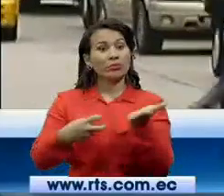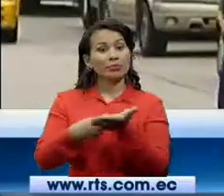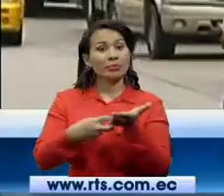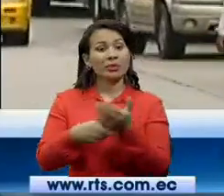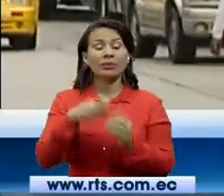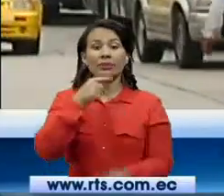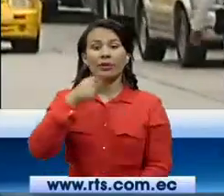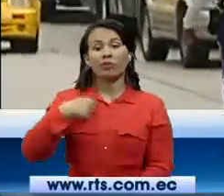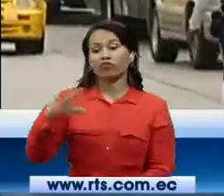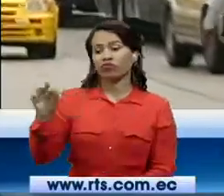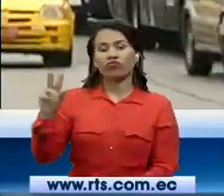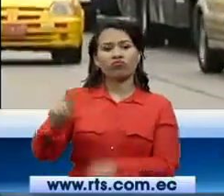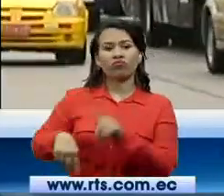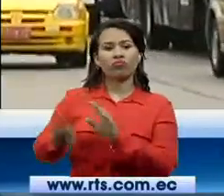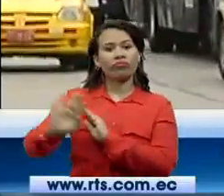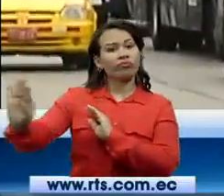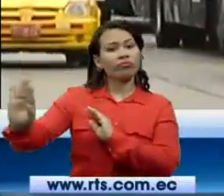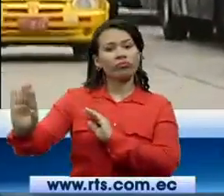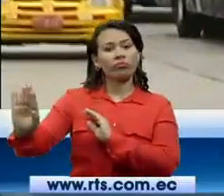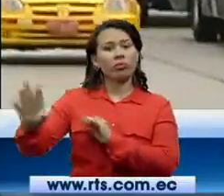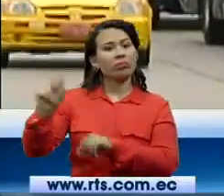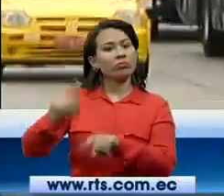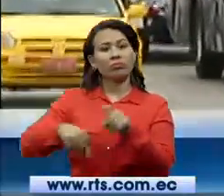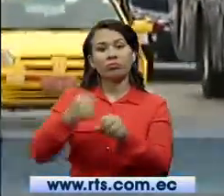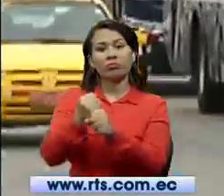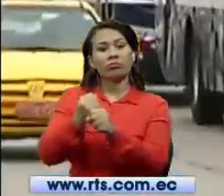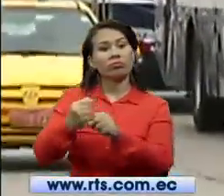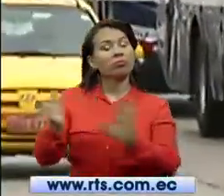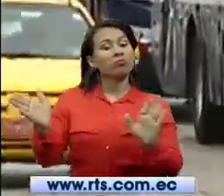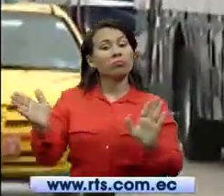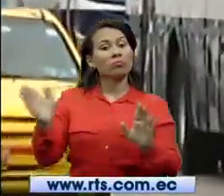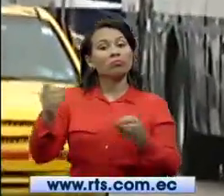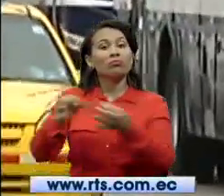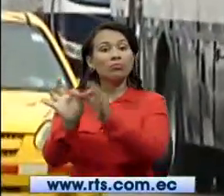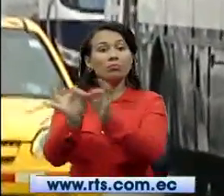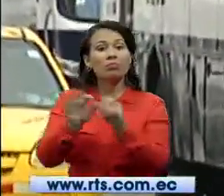rechazados no podrán circular, informó Enrique Muñoz.